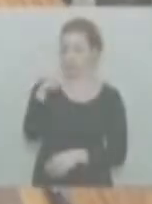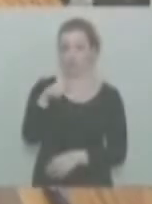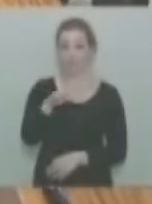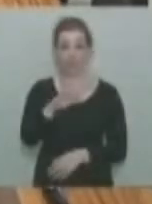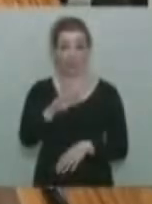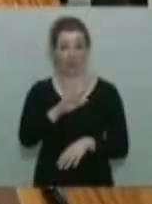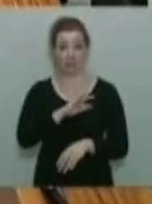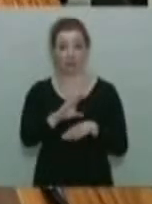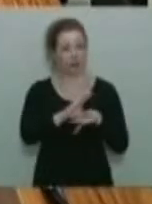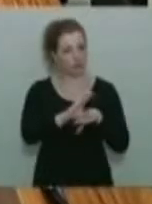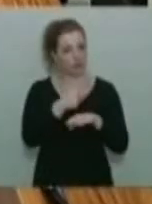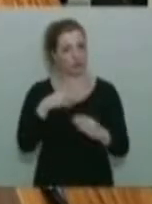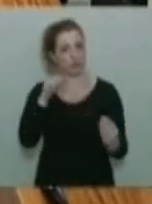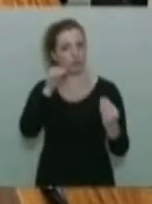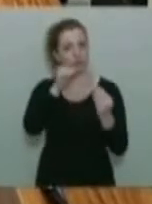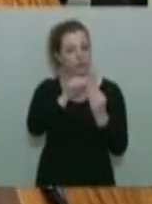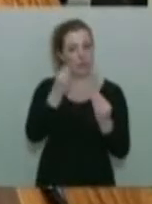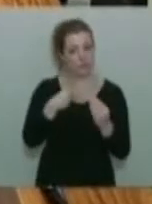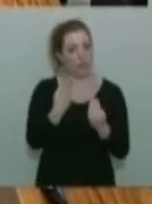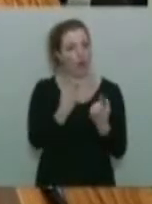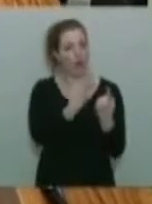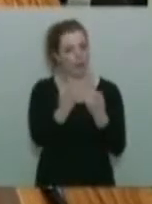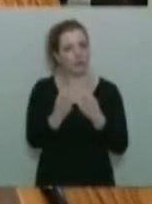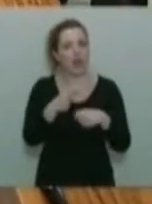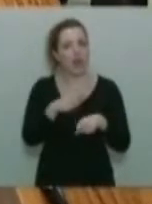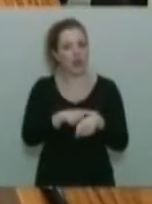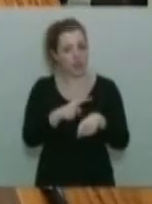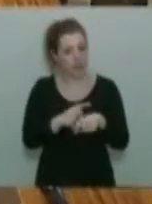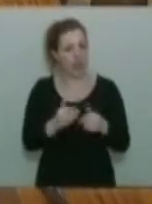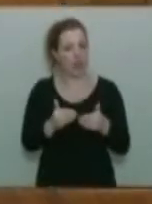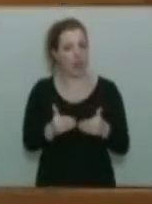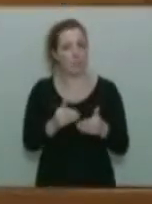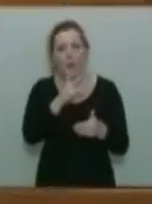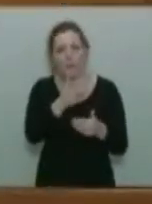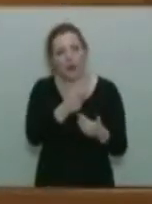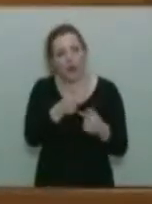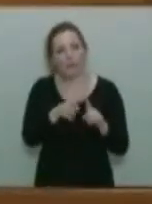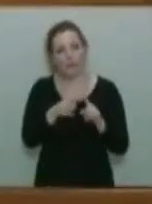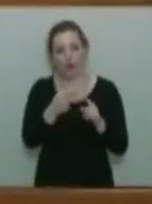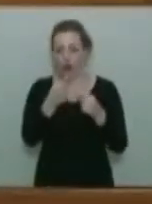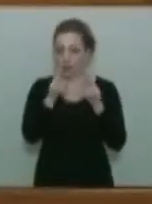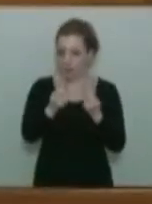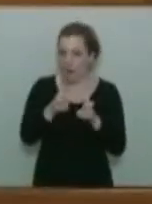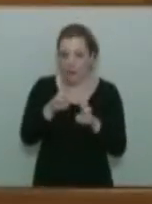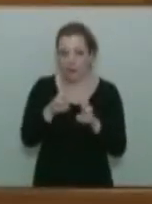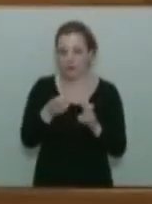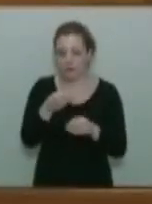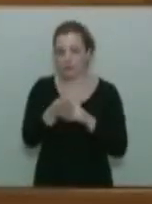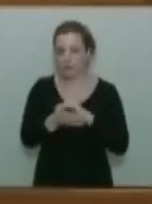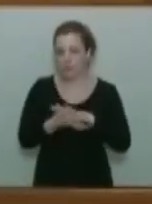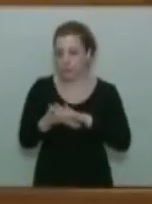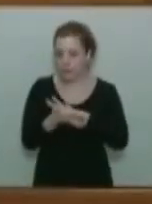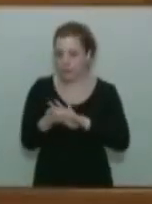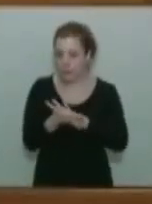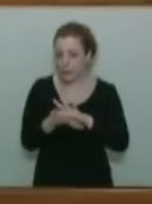consejero, coincido con usted en que probablemente necesitemos más tiempo para tratar estas cosas. Tratando de